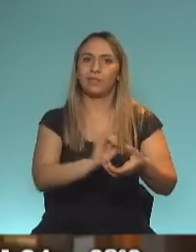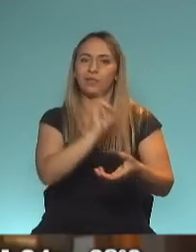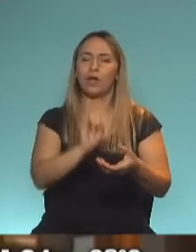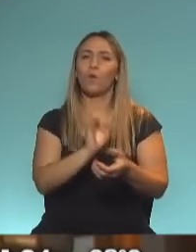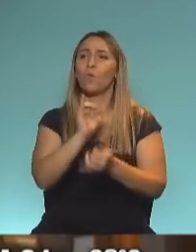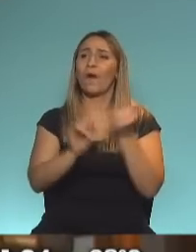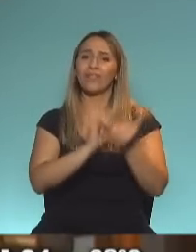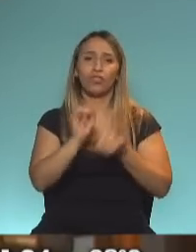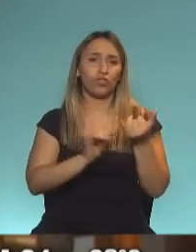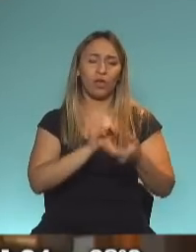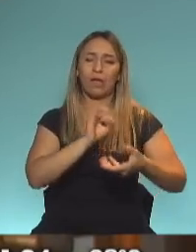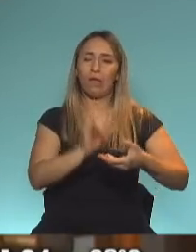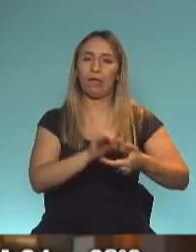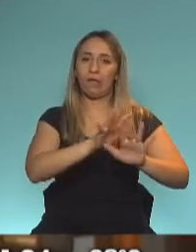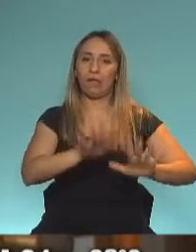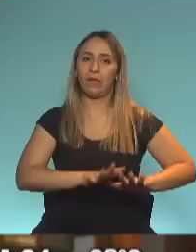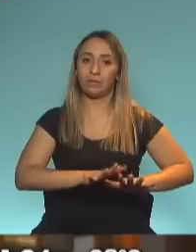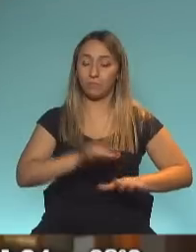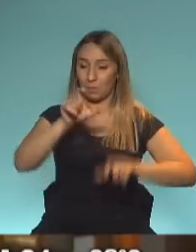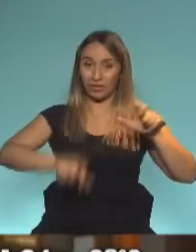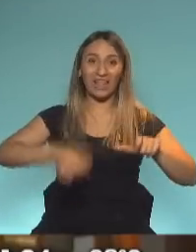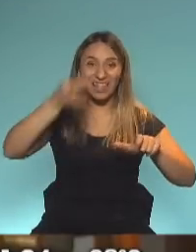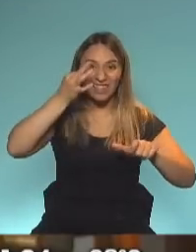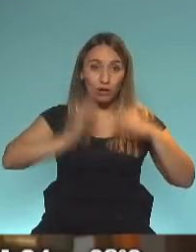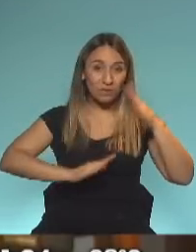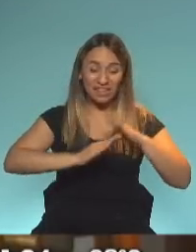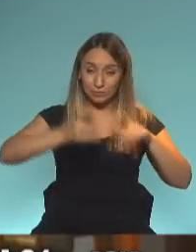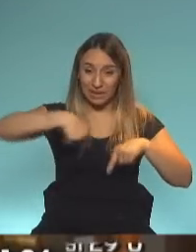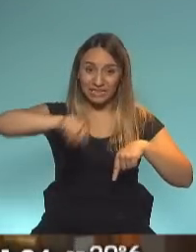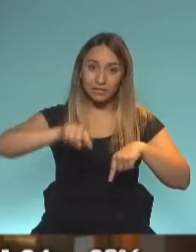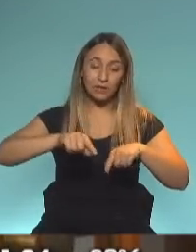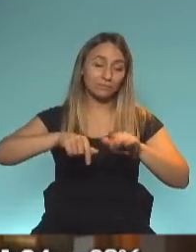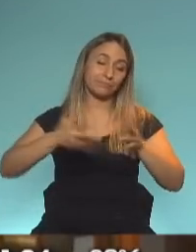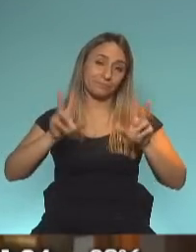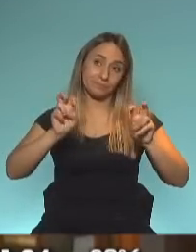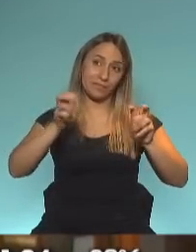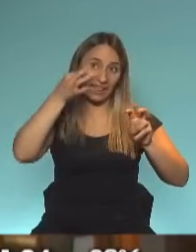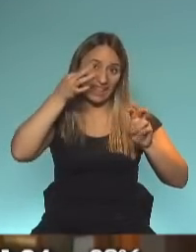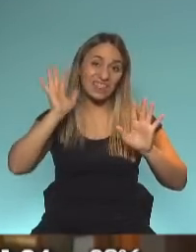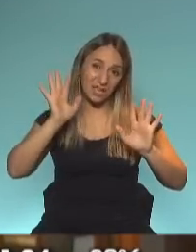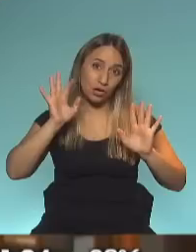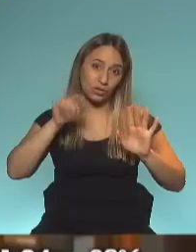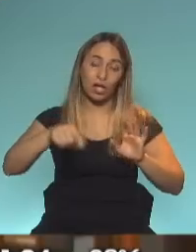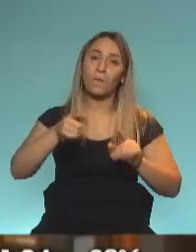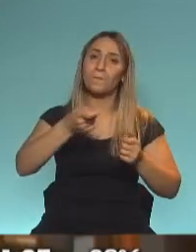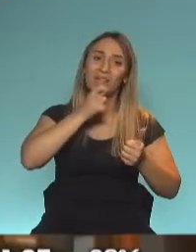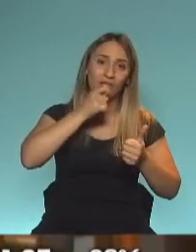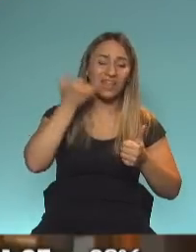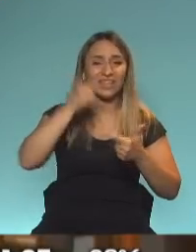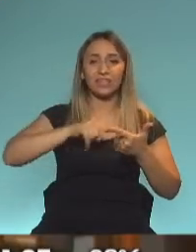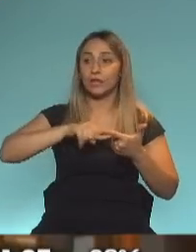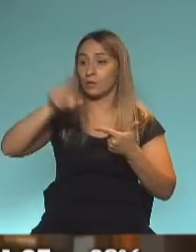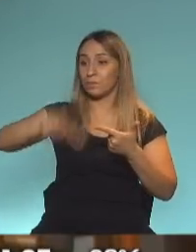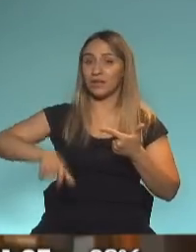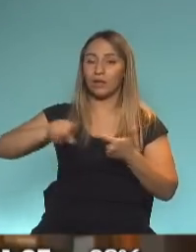los principales testigos, entre comillas, han sido periodistas y una persona que cobró por